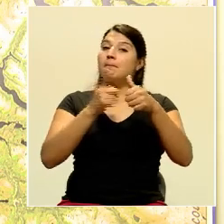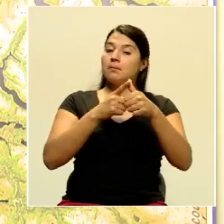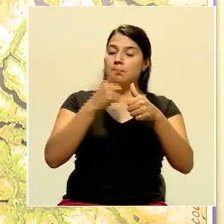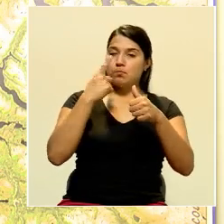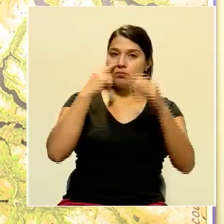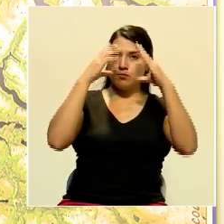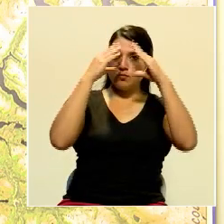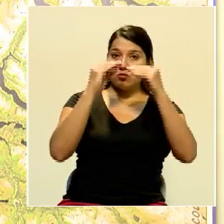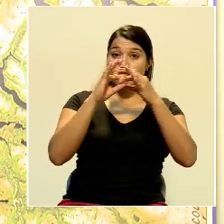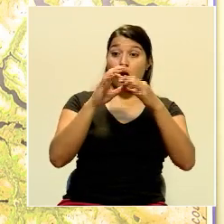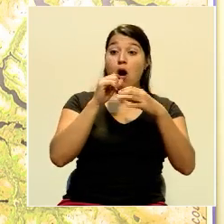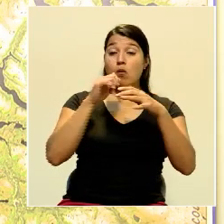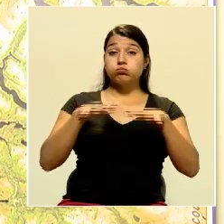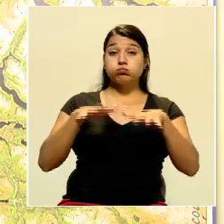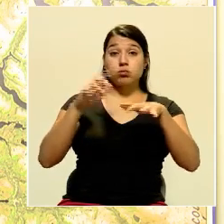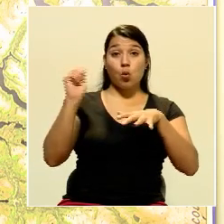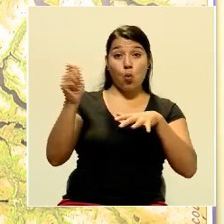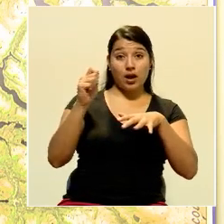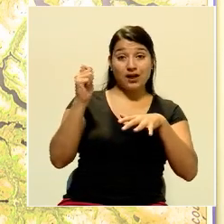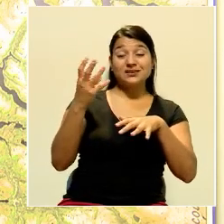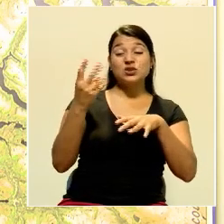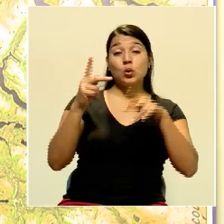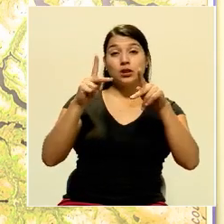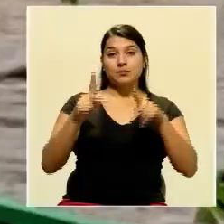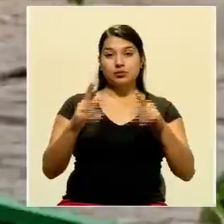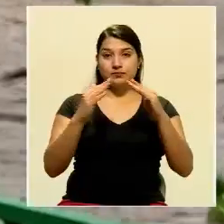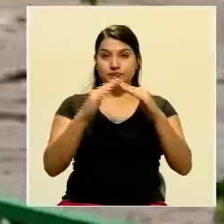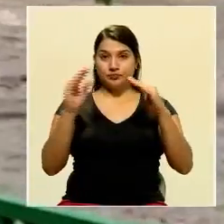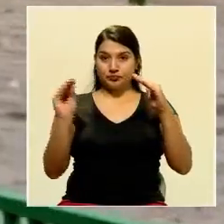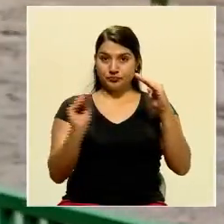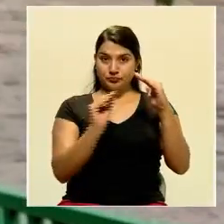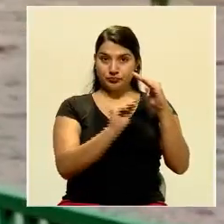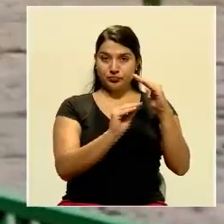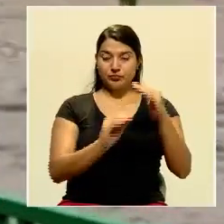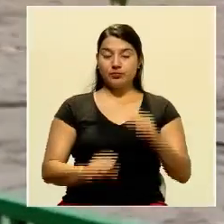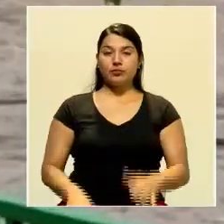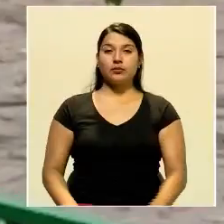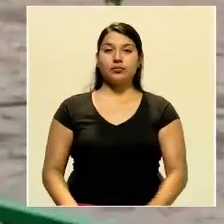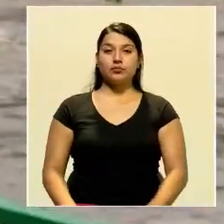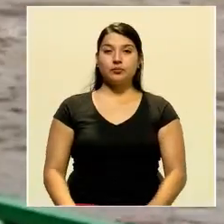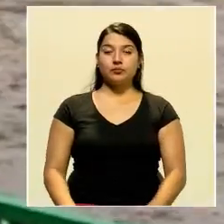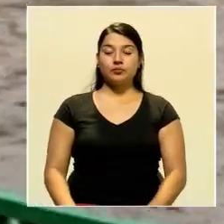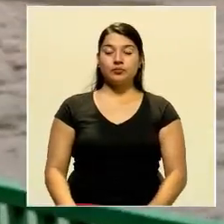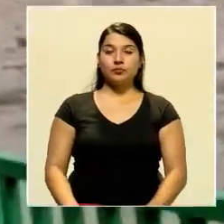las personas que en este momento se encuentran albergados. Río Sardinal,